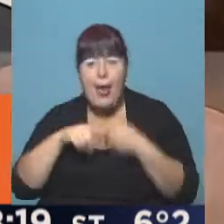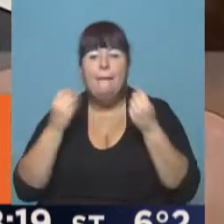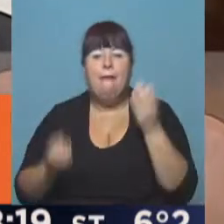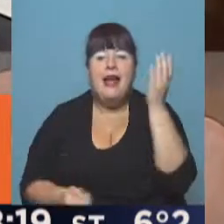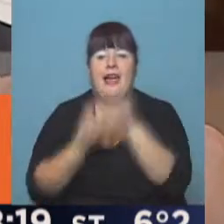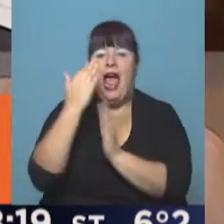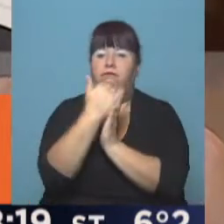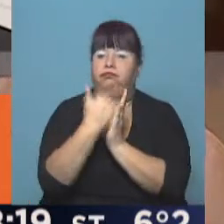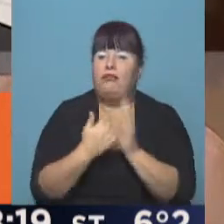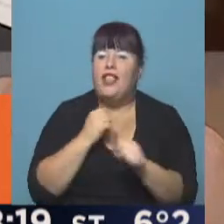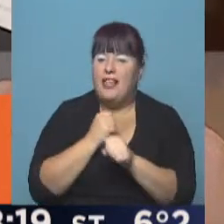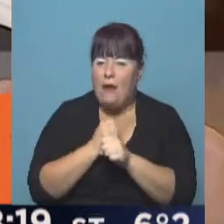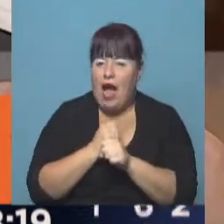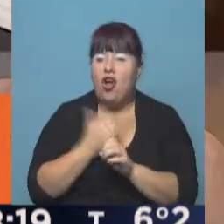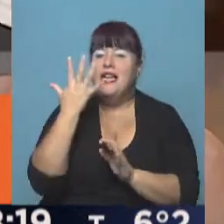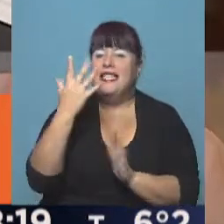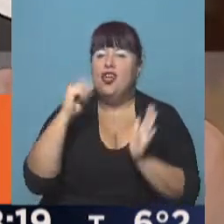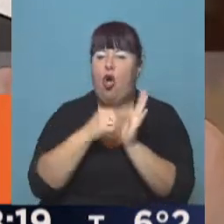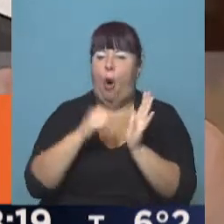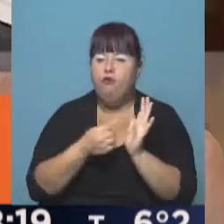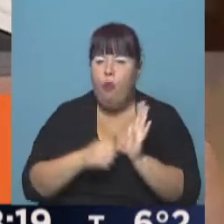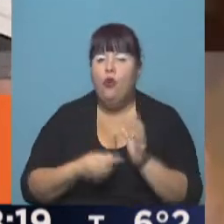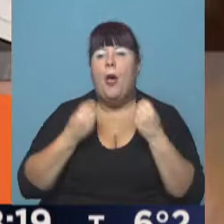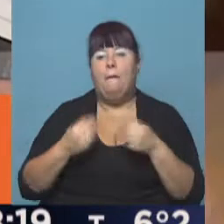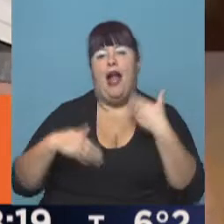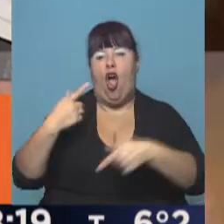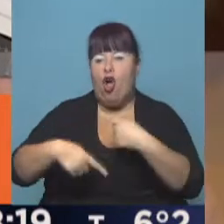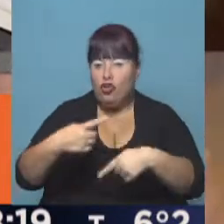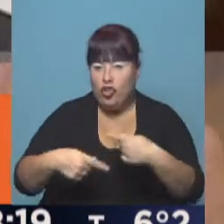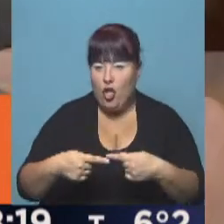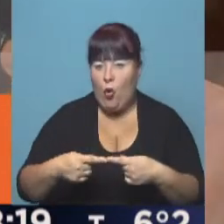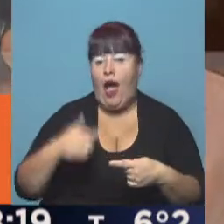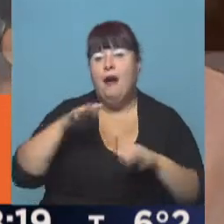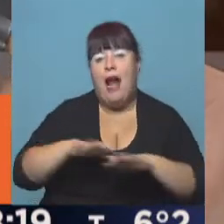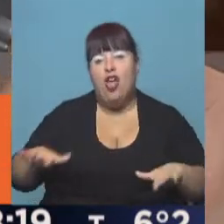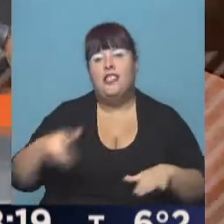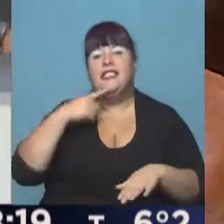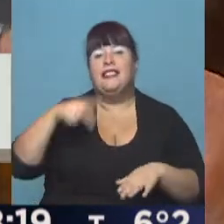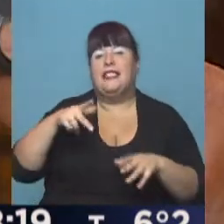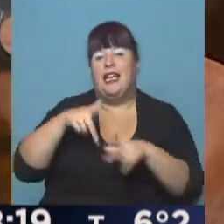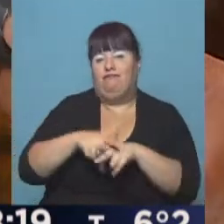armar una agenda de 5 puntos que permitan avanzar hacia una infancia sin deuda.